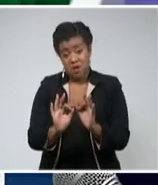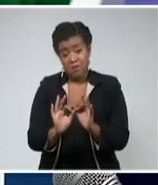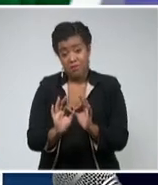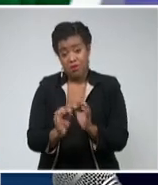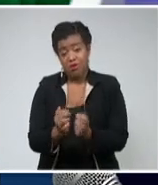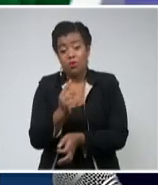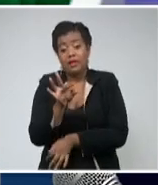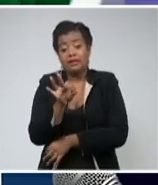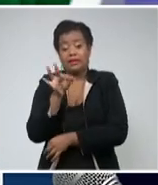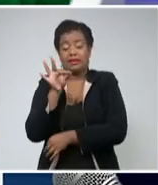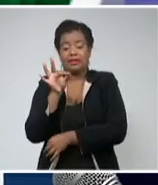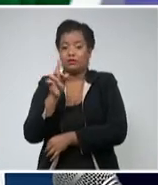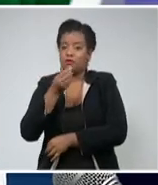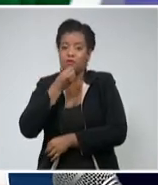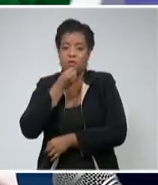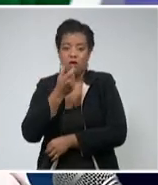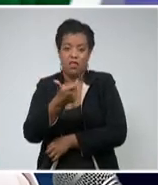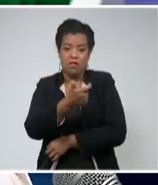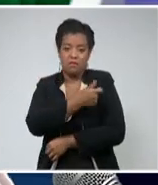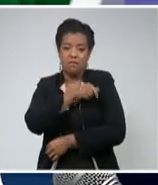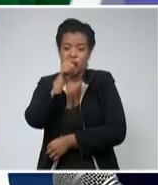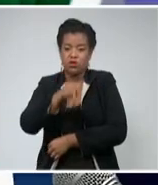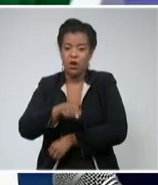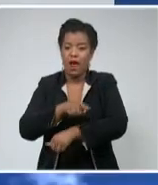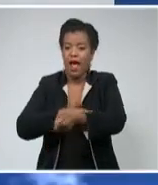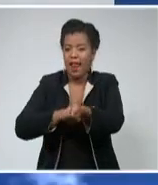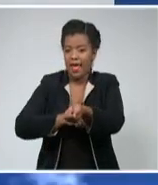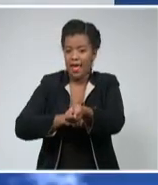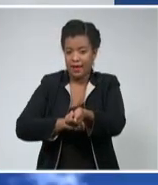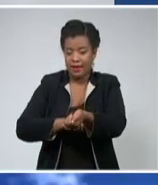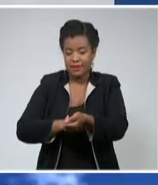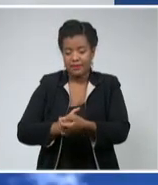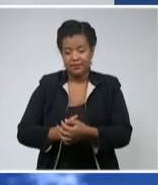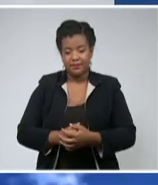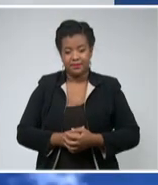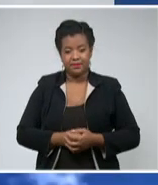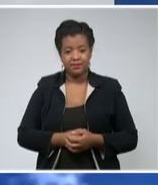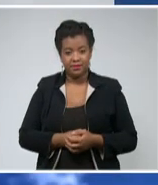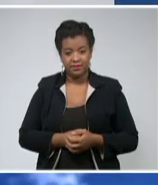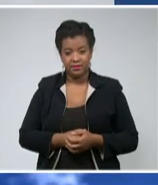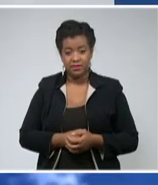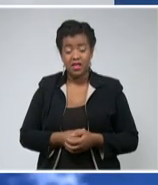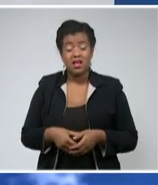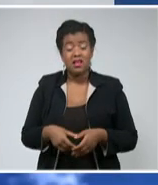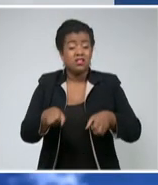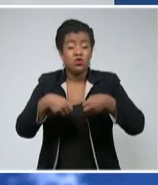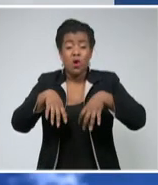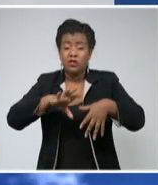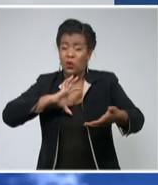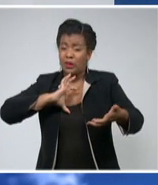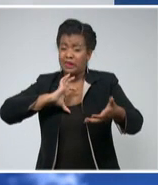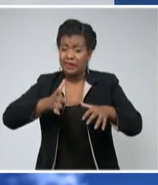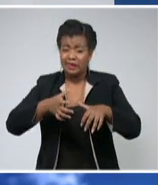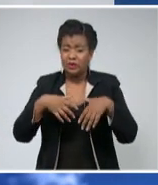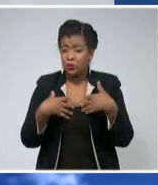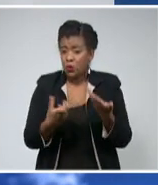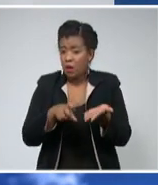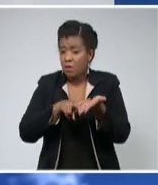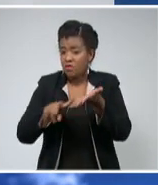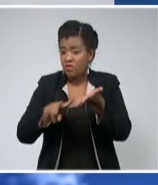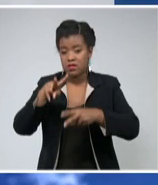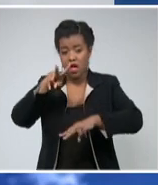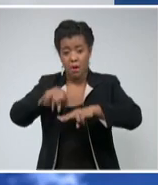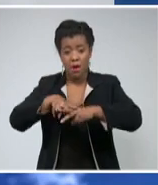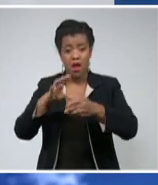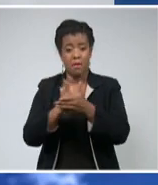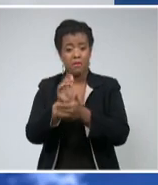excluyentes para la aplicación de este candidato vacunal. Con la situación más compleja están los territorios de La Habana, Mayabeque, Pinar